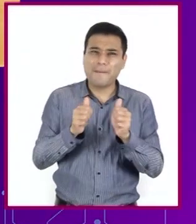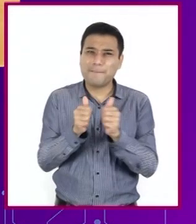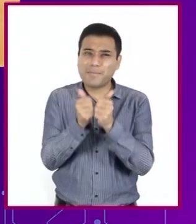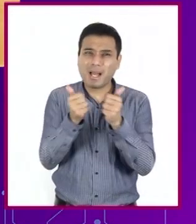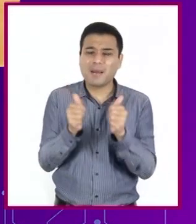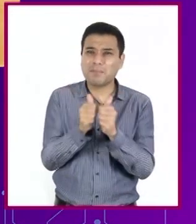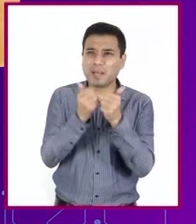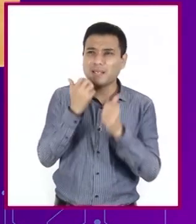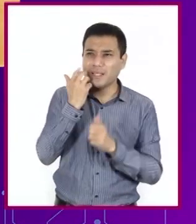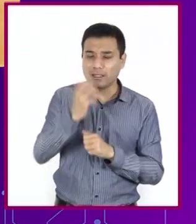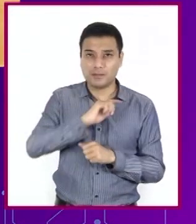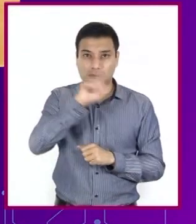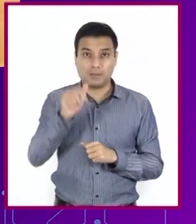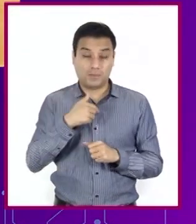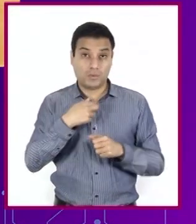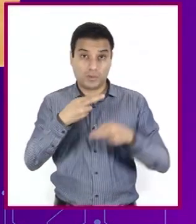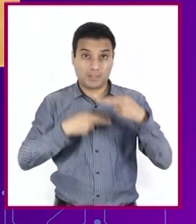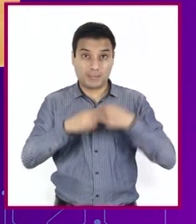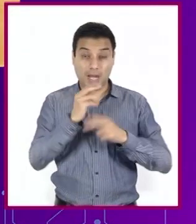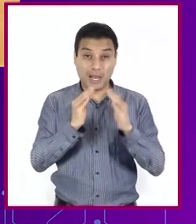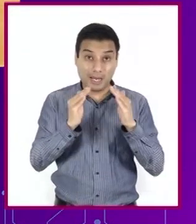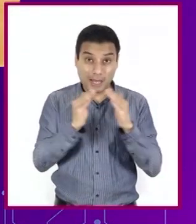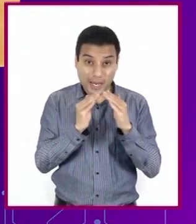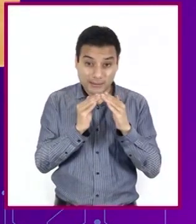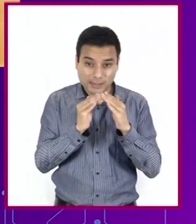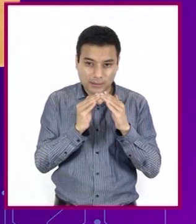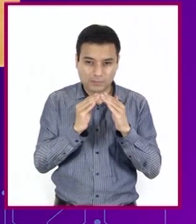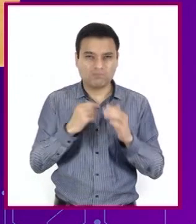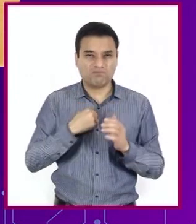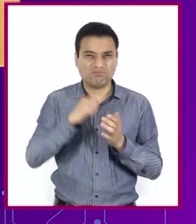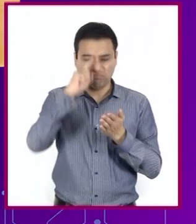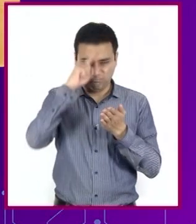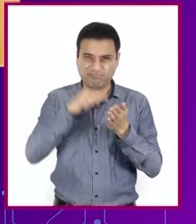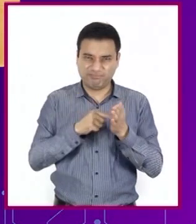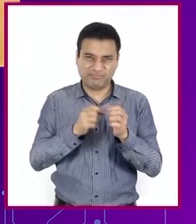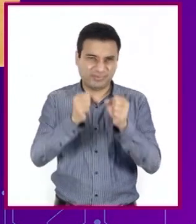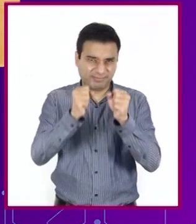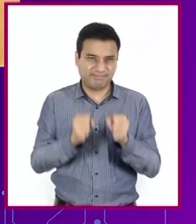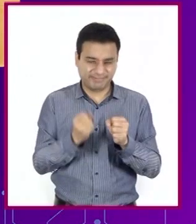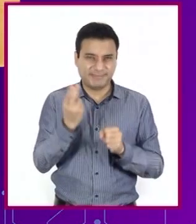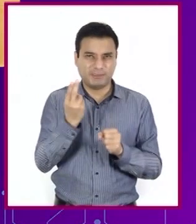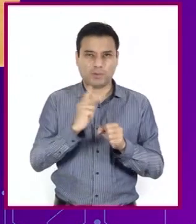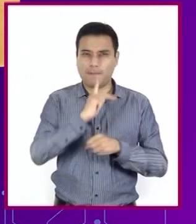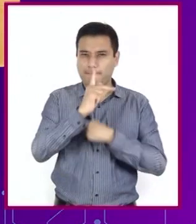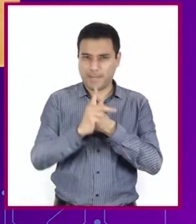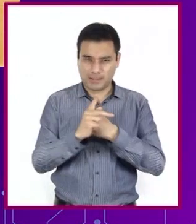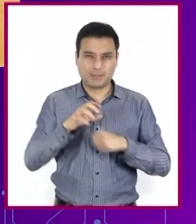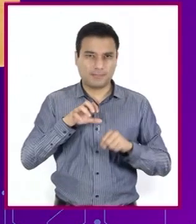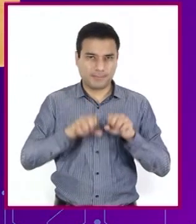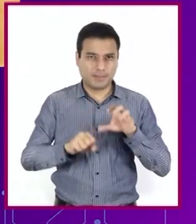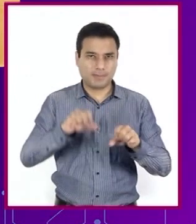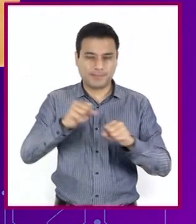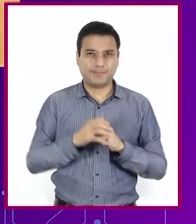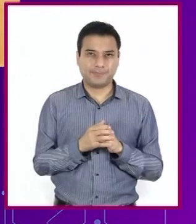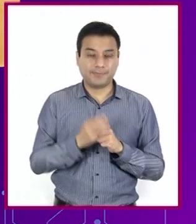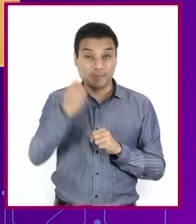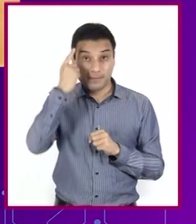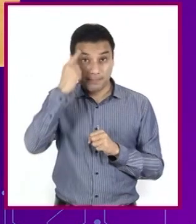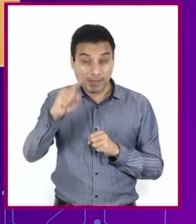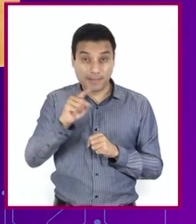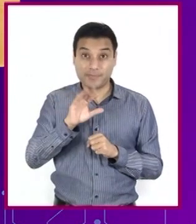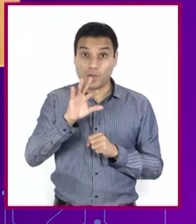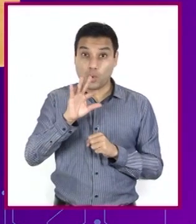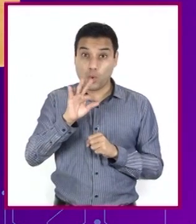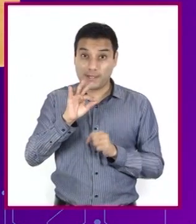Cuando regresé a mi casa, me sentí todavía más convencido de la importancia del imperialismo. Para salvar a los 40